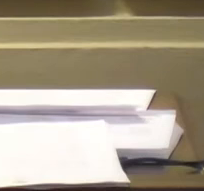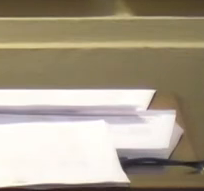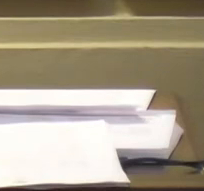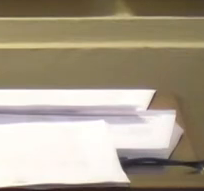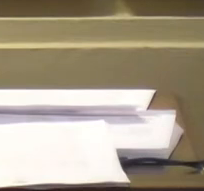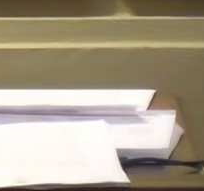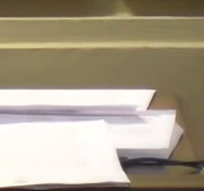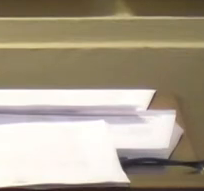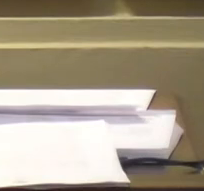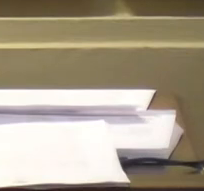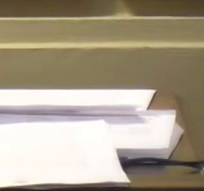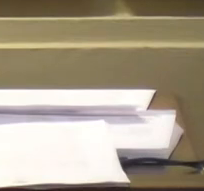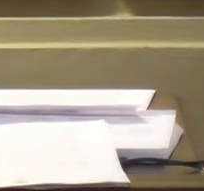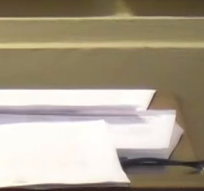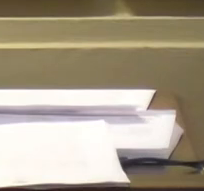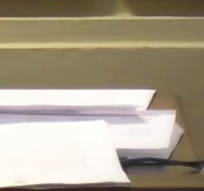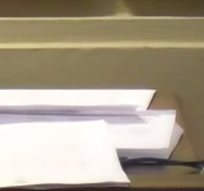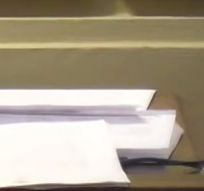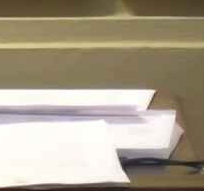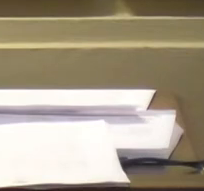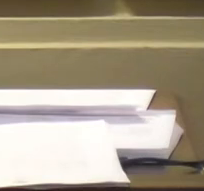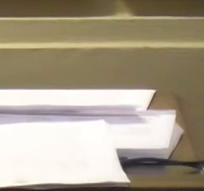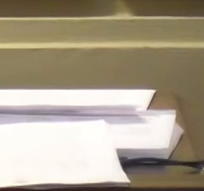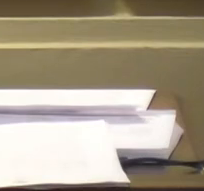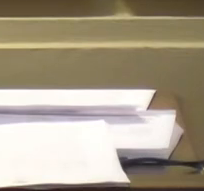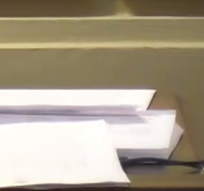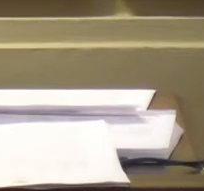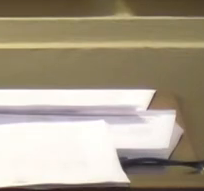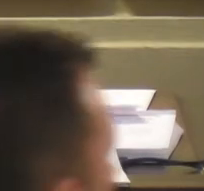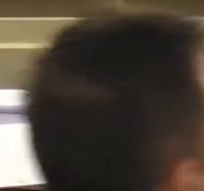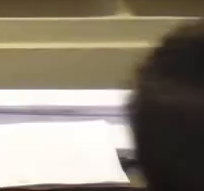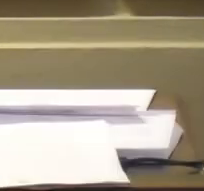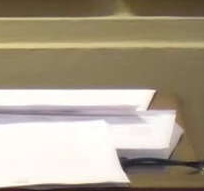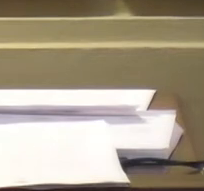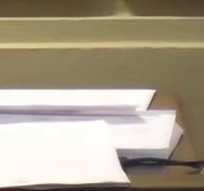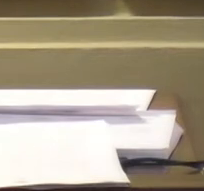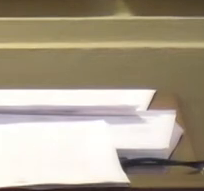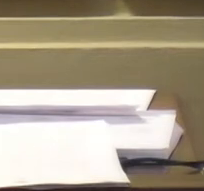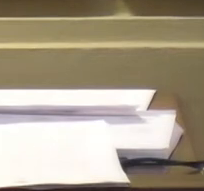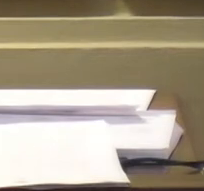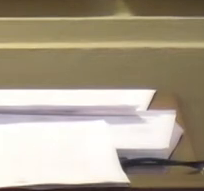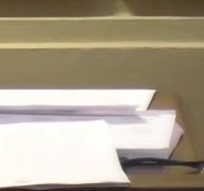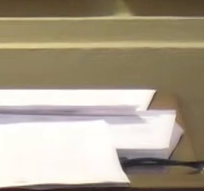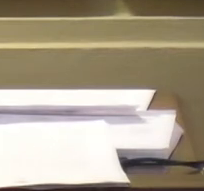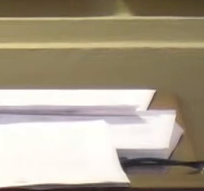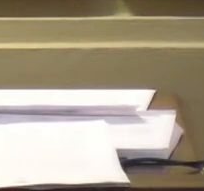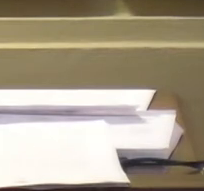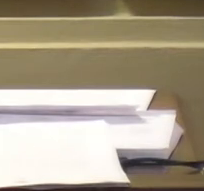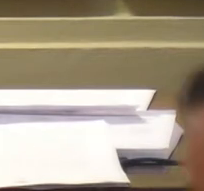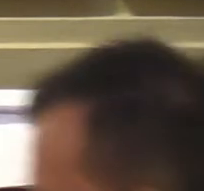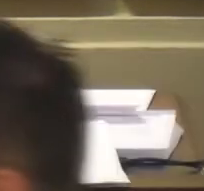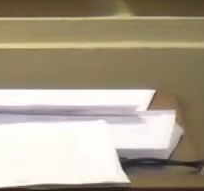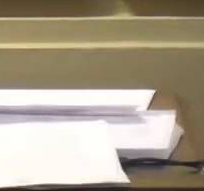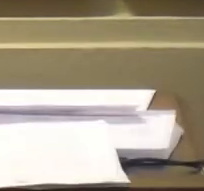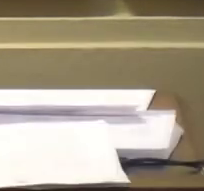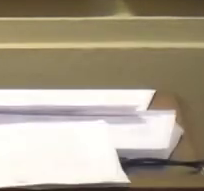Y hoy está presente la escuela secundaria orientada número 523,